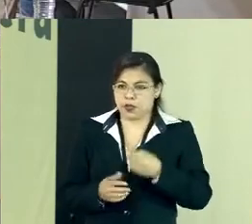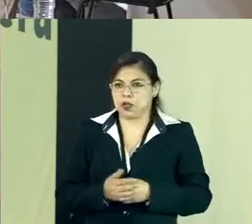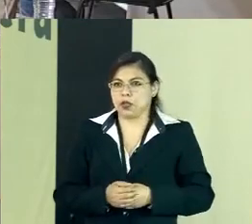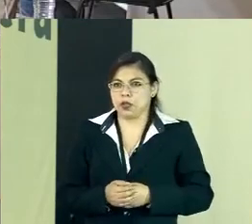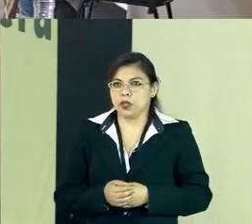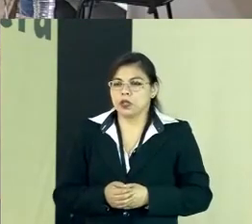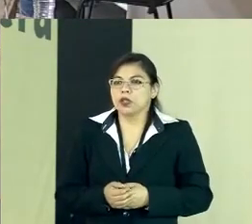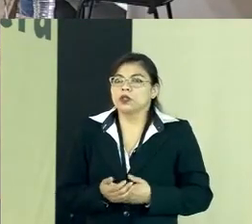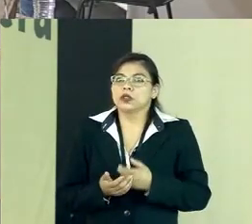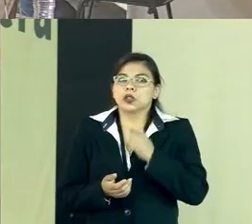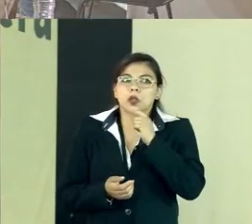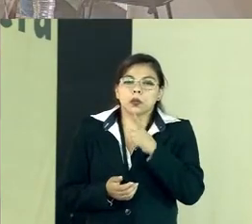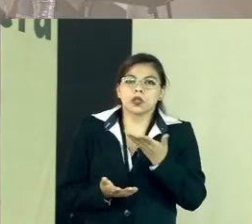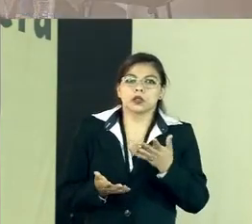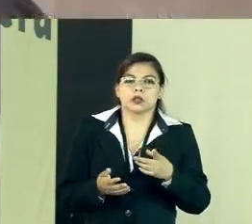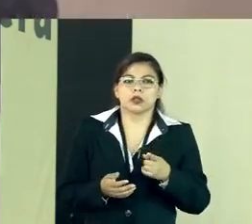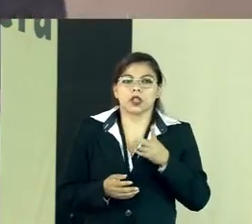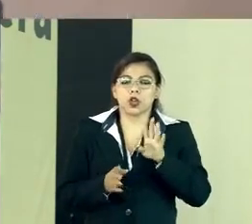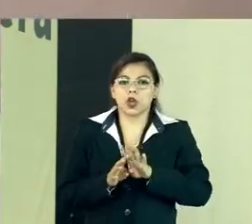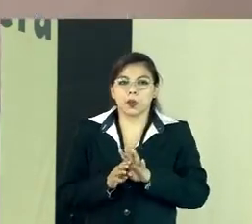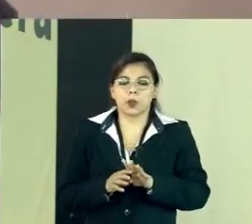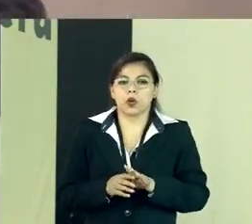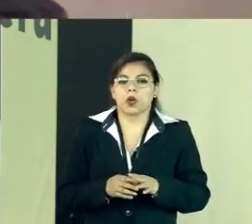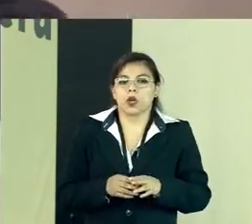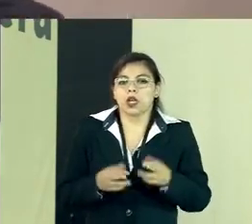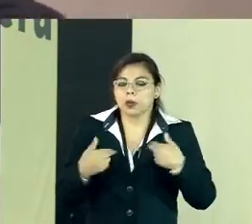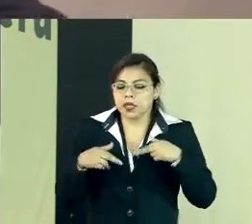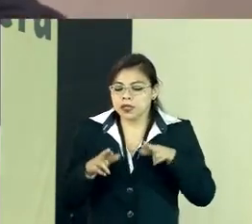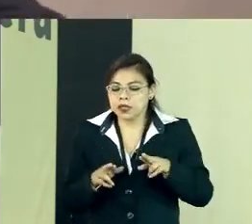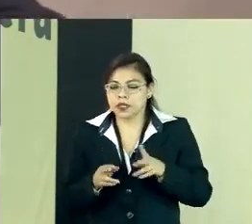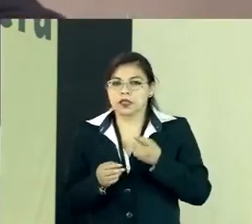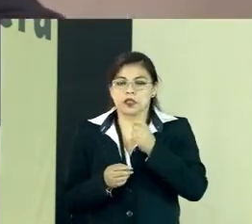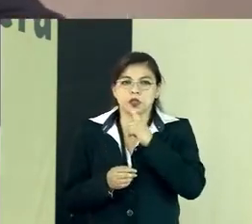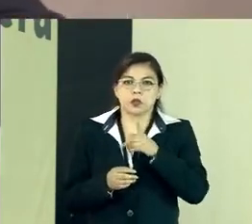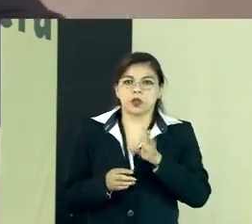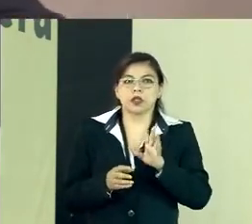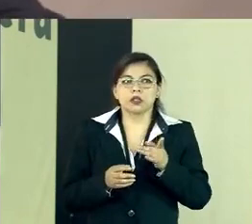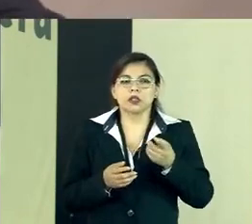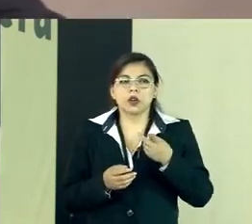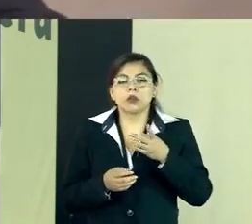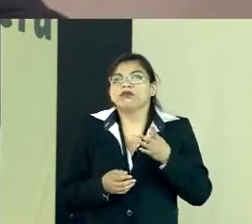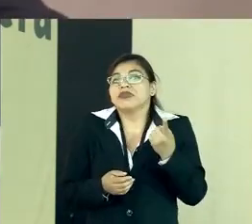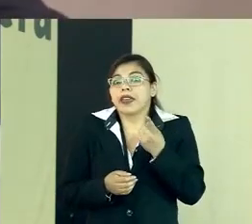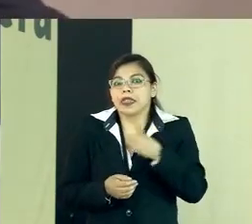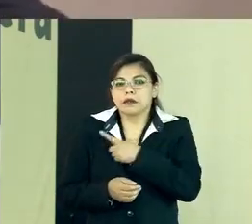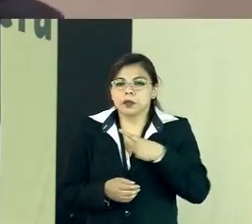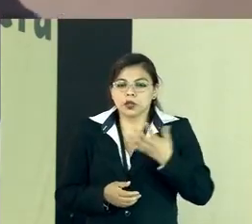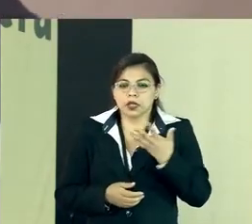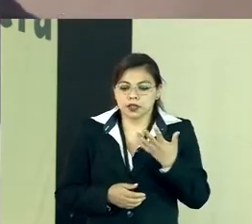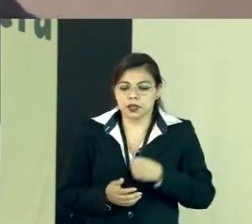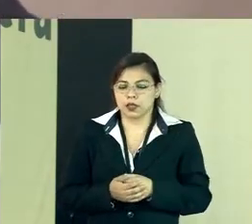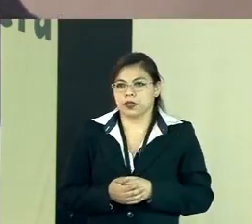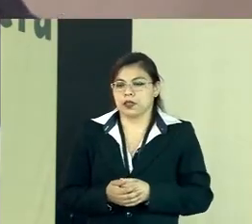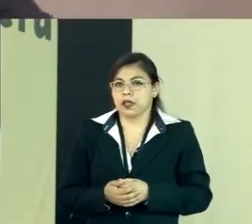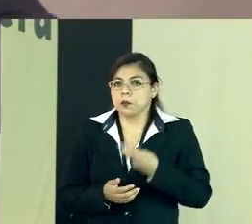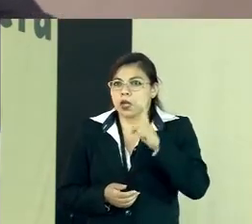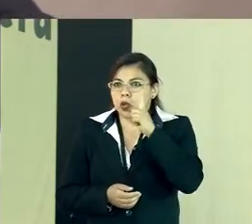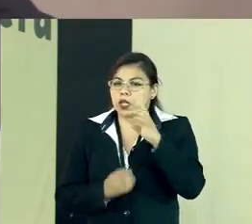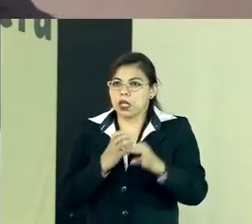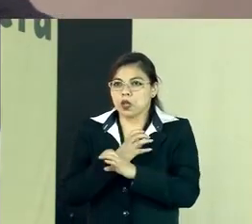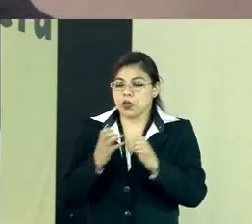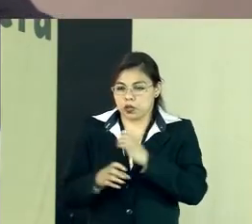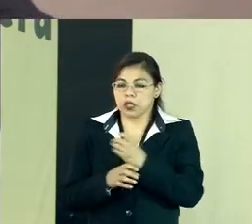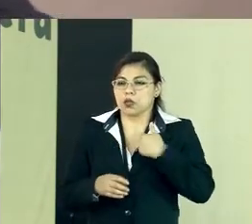expertas y expertos y desde algún rincón en miami nos están recomendando que debemos hacer pero una cosa que quisiera